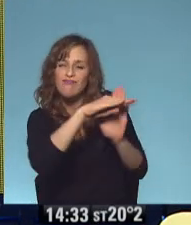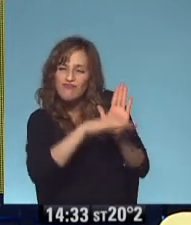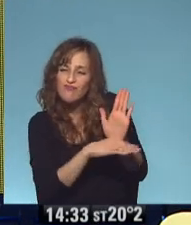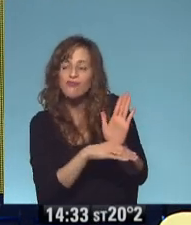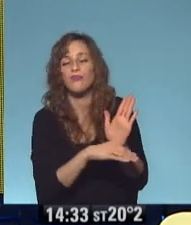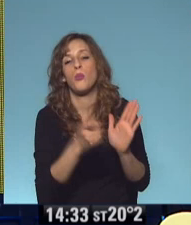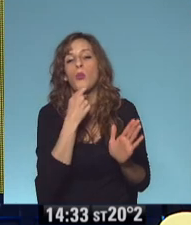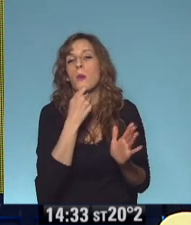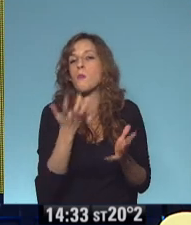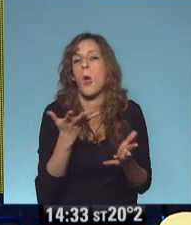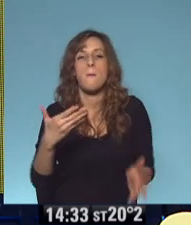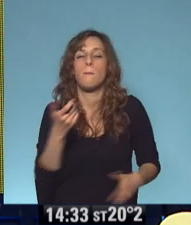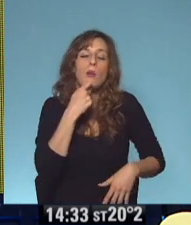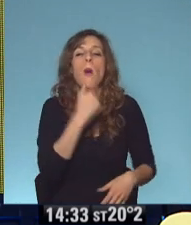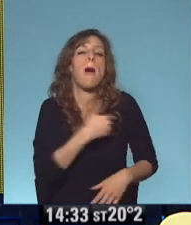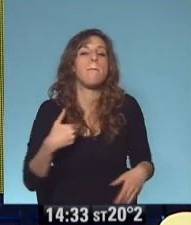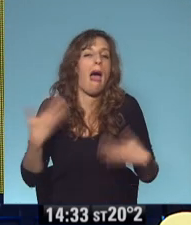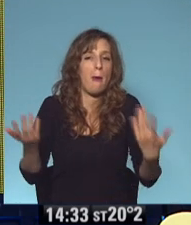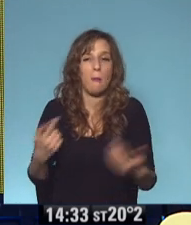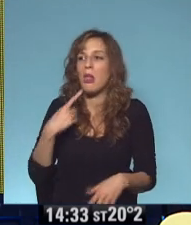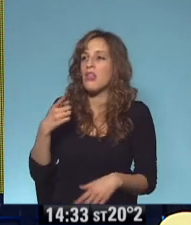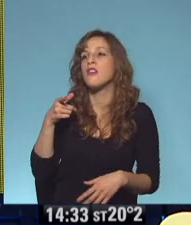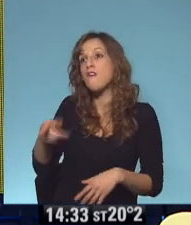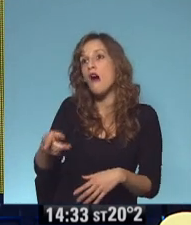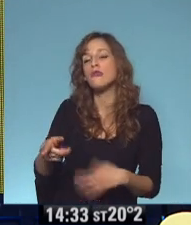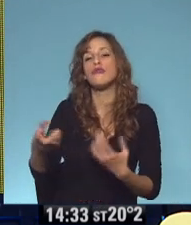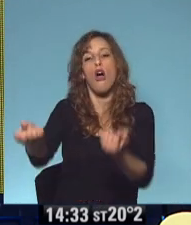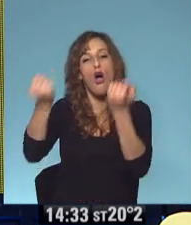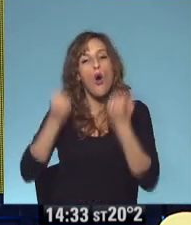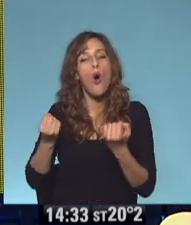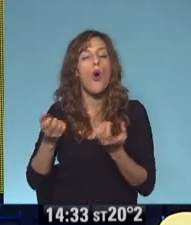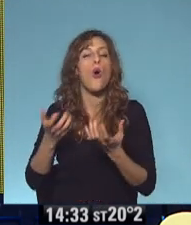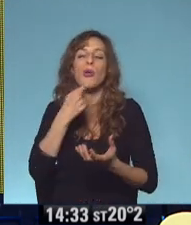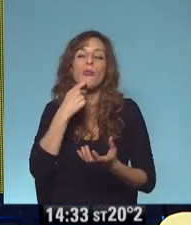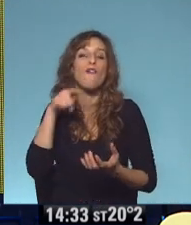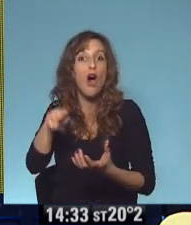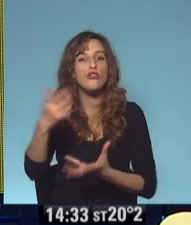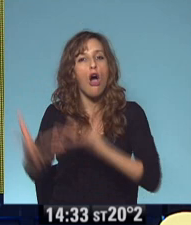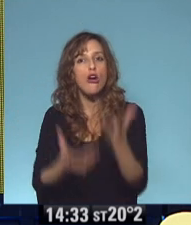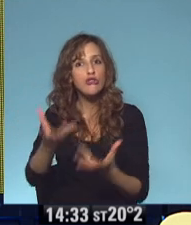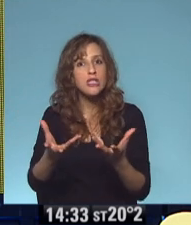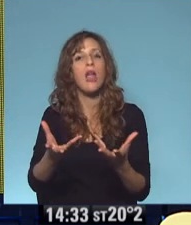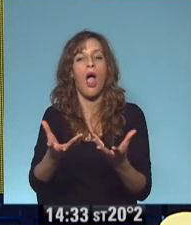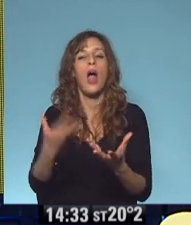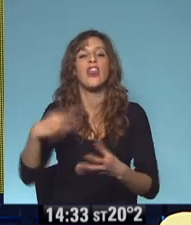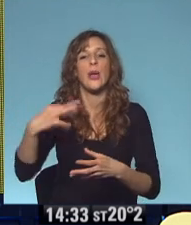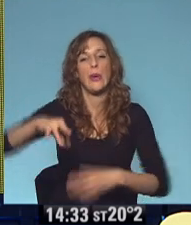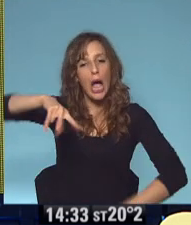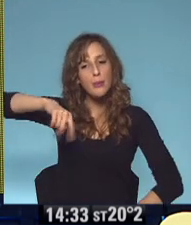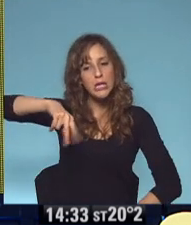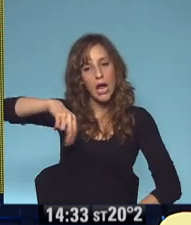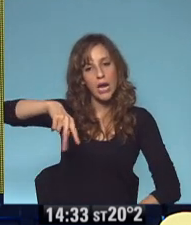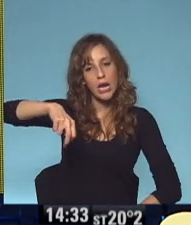por ejemplo, le dicen, ponete de espaldas al horno, ¿no? En la cocina. En la cocina. Caminá derecho.